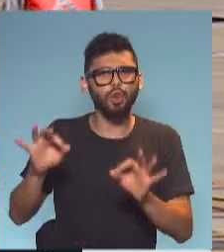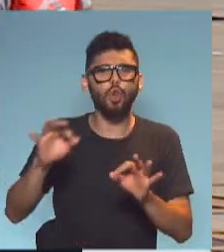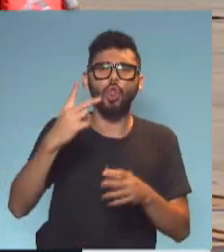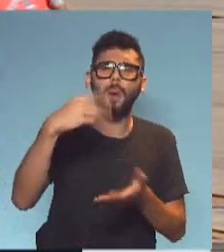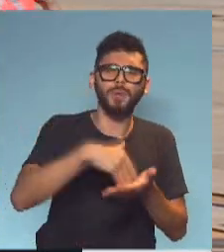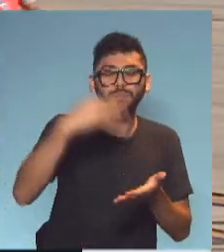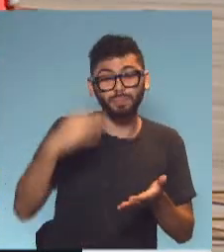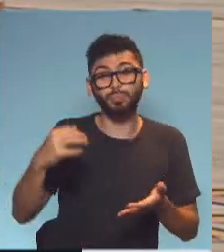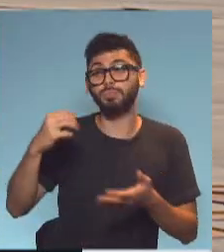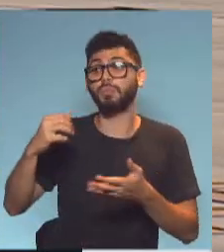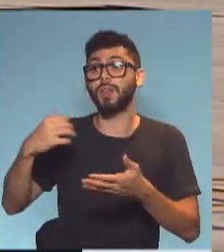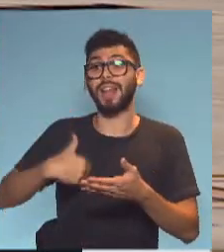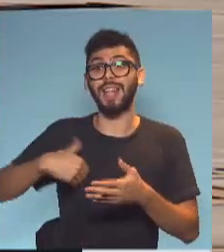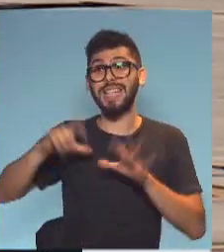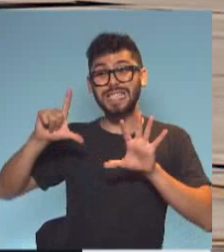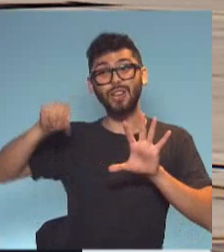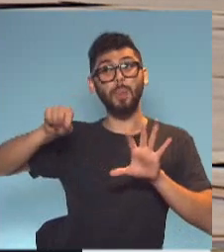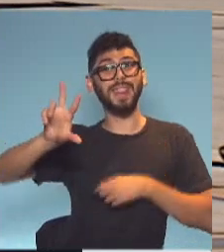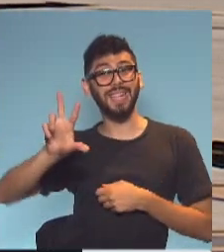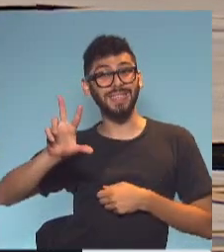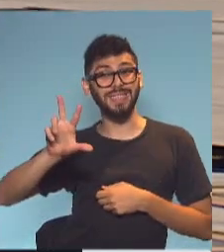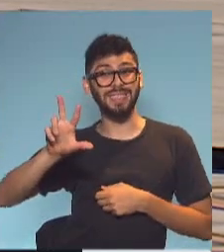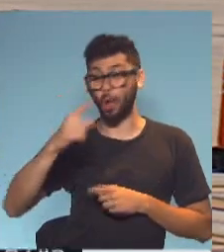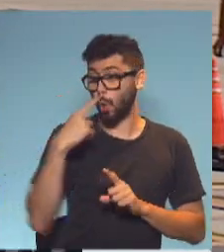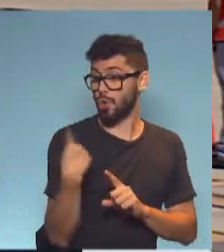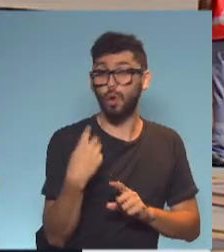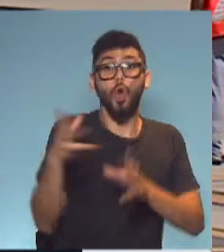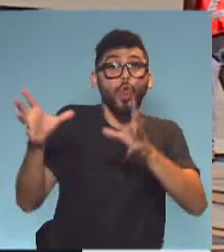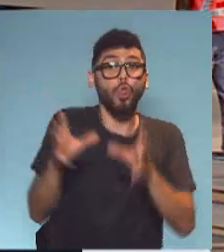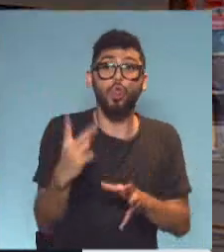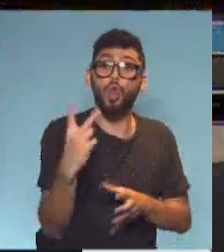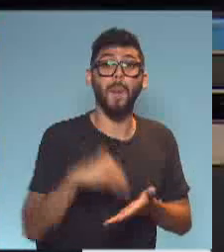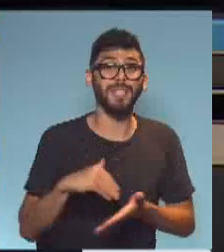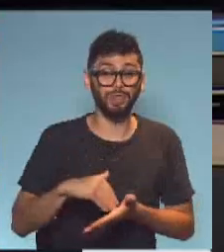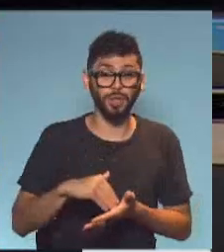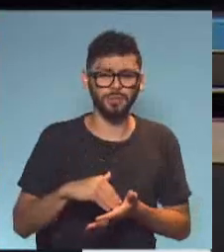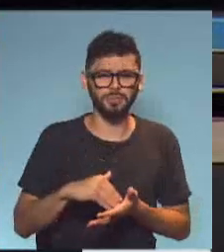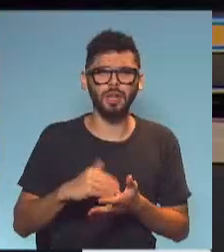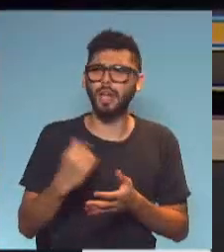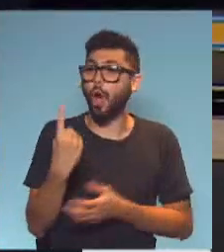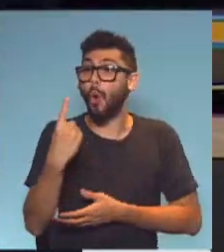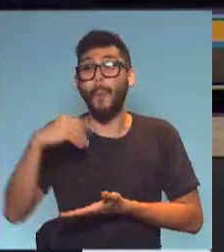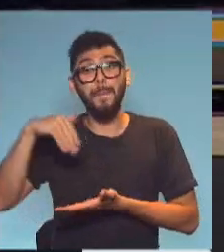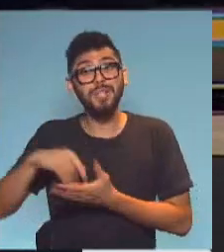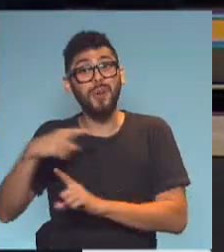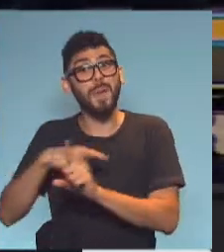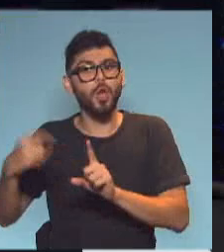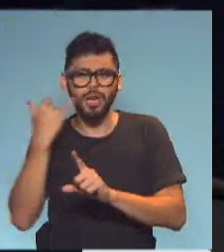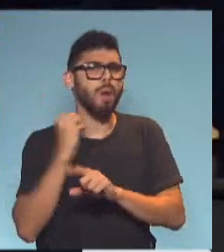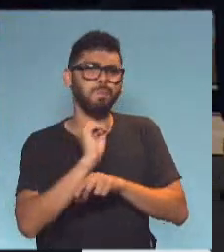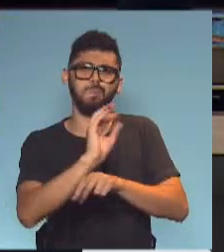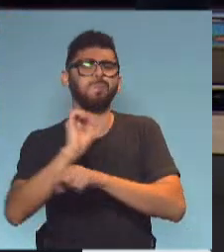7.3 millones de dosis que tiene el país, llegaron en los últimos días 2 millones, que están más de 1,5 millones distribuidas en las jurisdicciones.